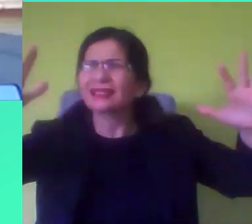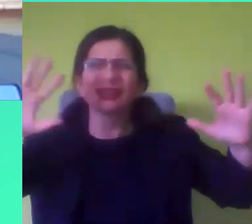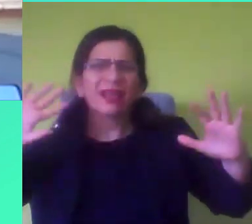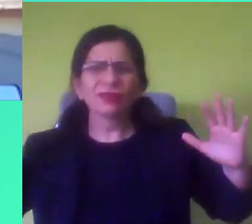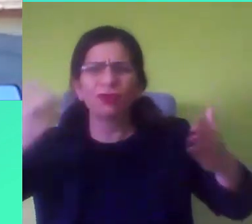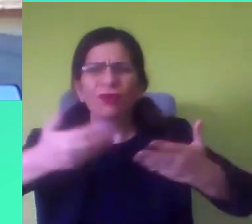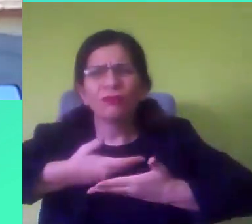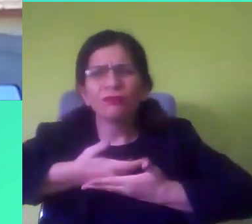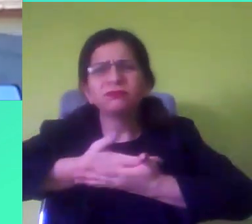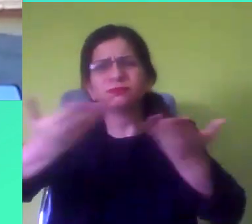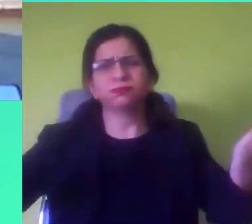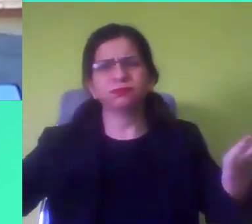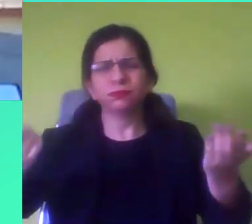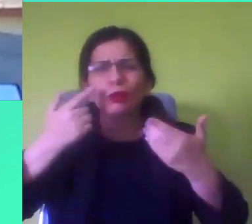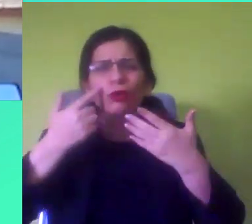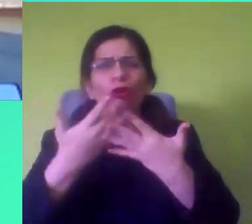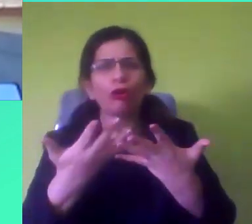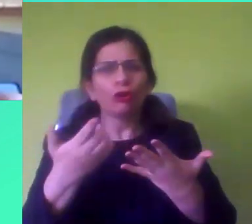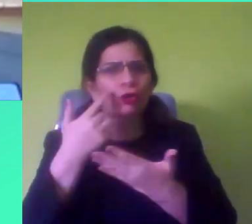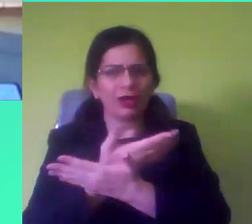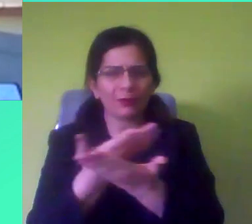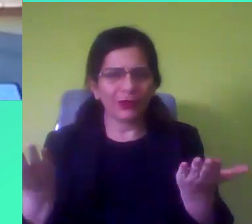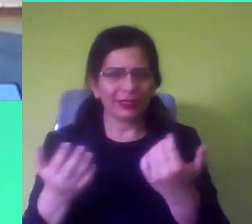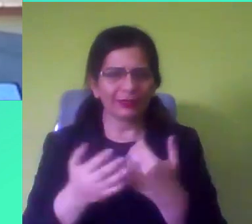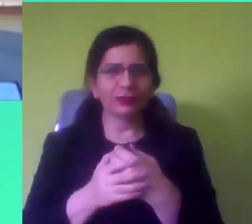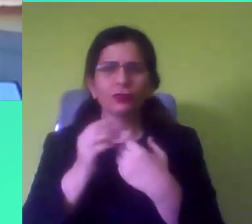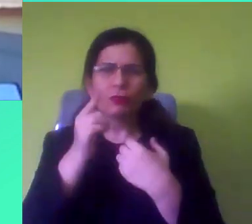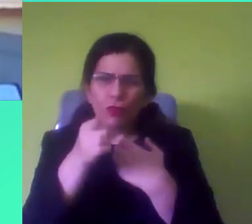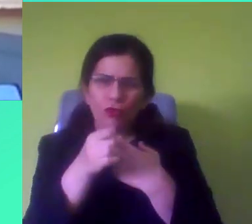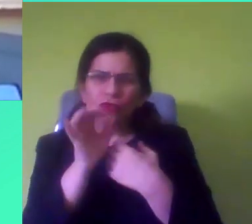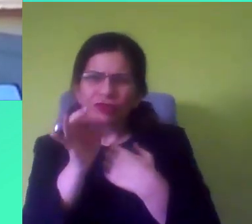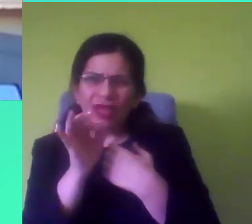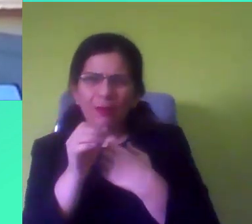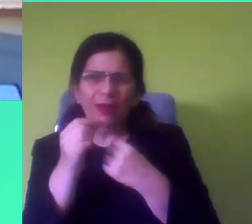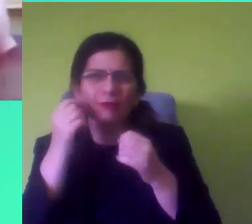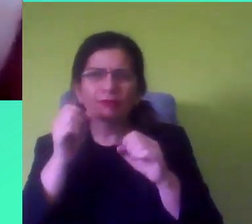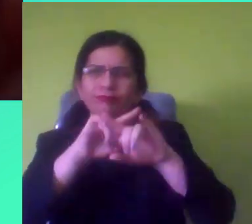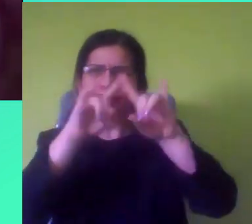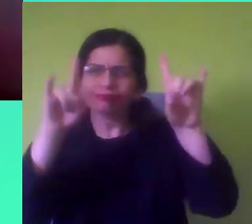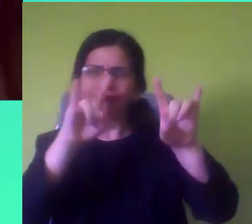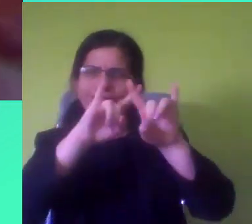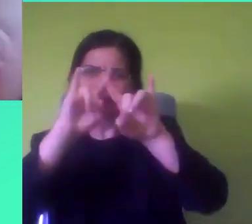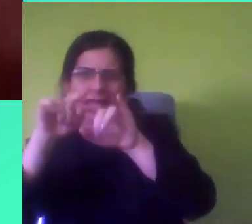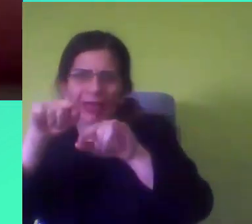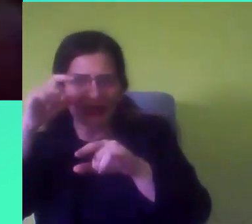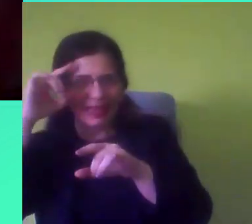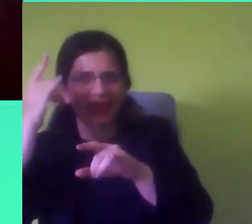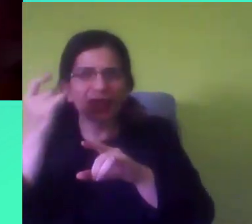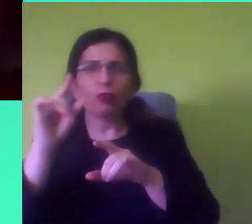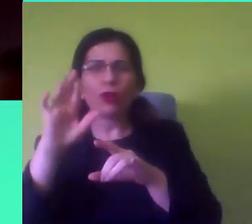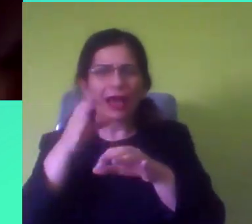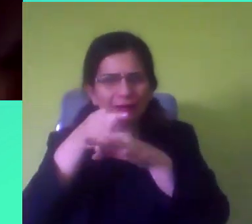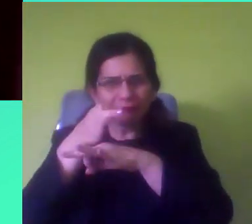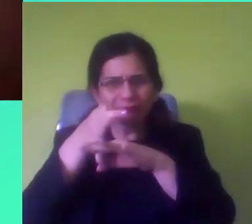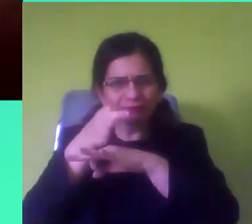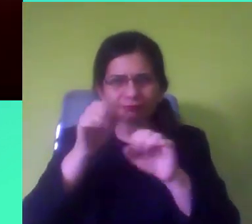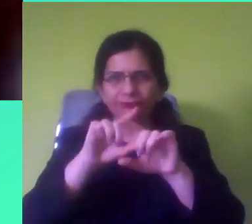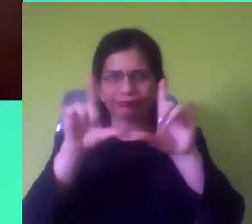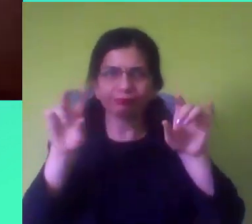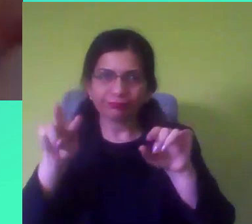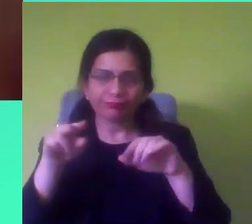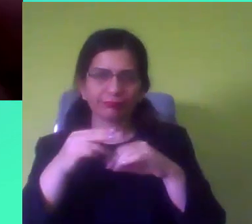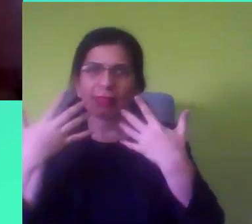aula. Entonces, la secuencia la van a encontrar en el portal Educar. Entonces, si